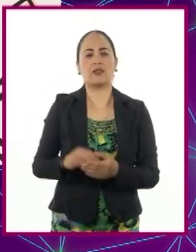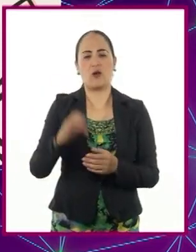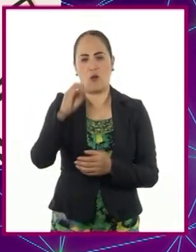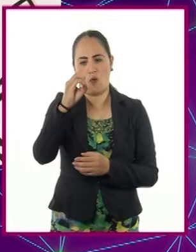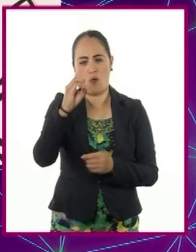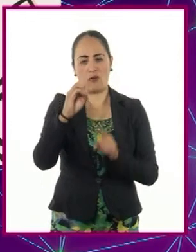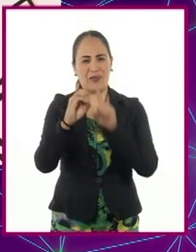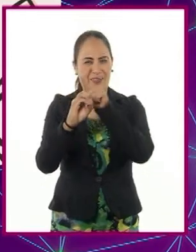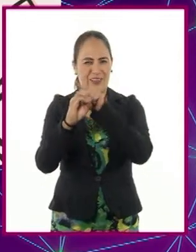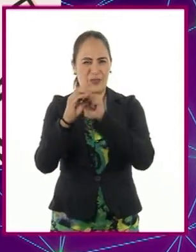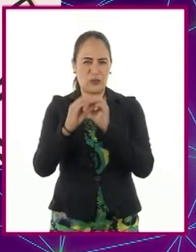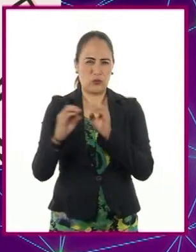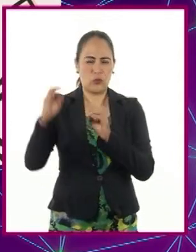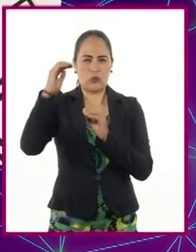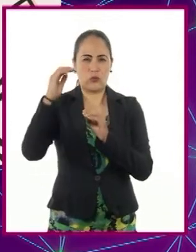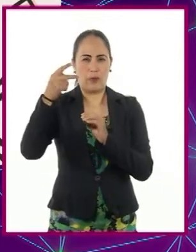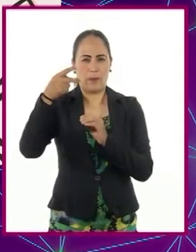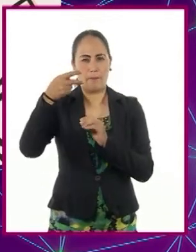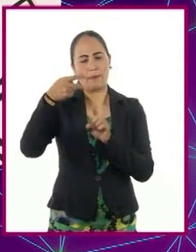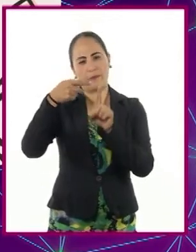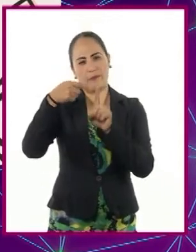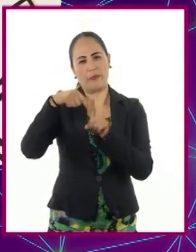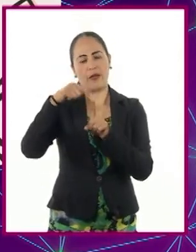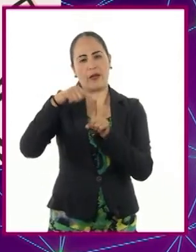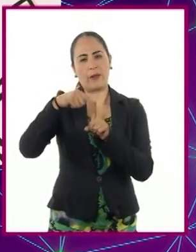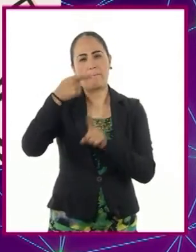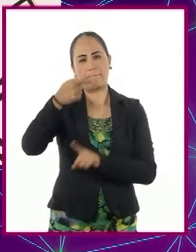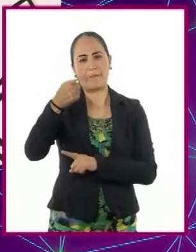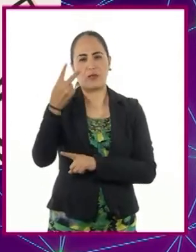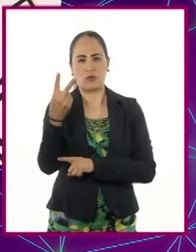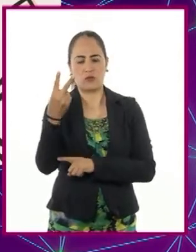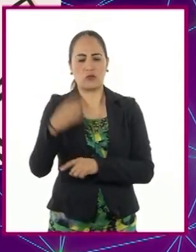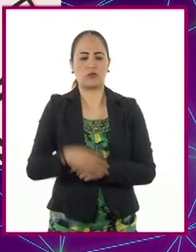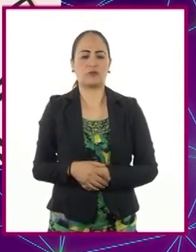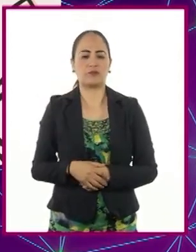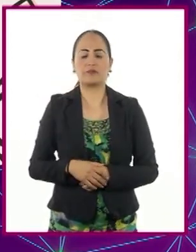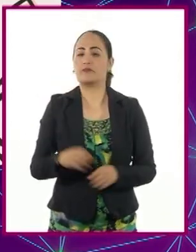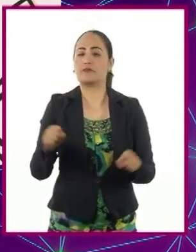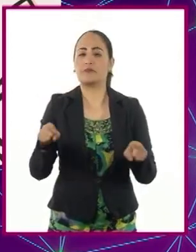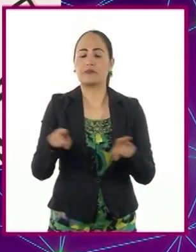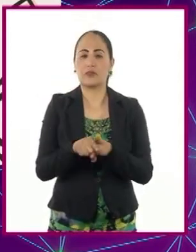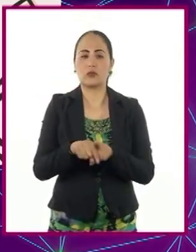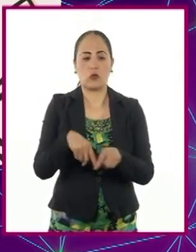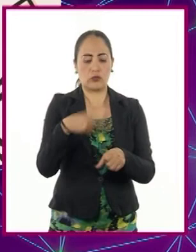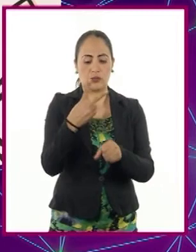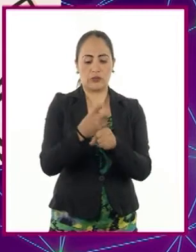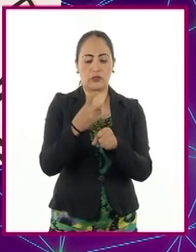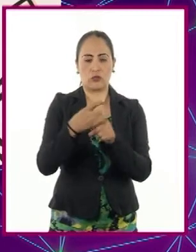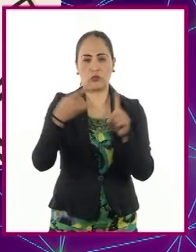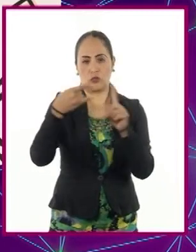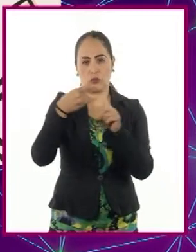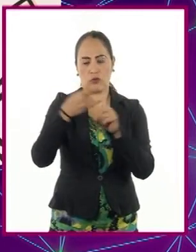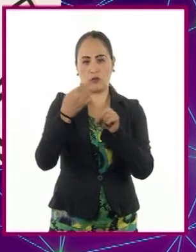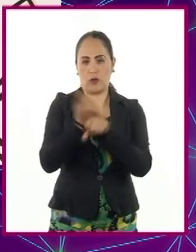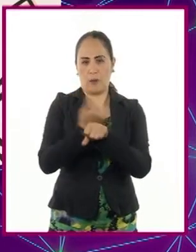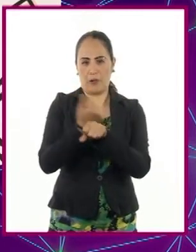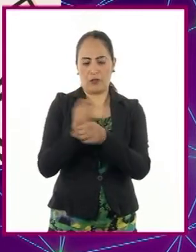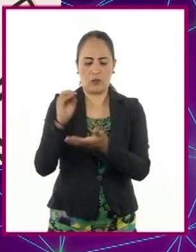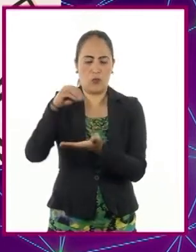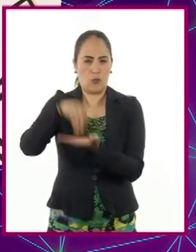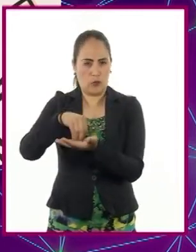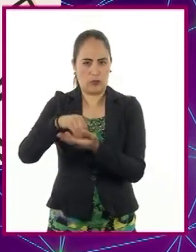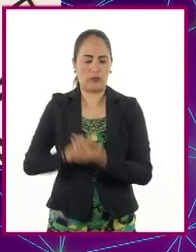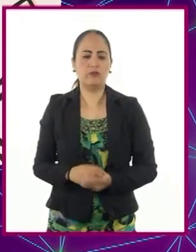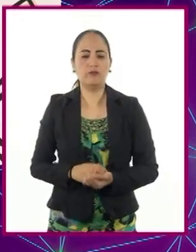símbolo del oxígeno. También lo anotamos en el segundo recuadro amarillo para realizar los cálculos correspondientes. 3